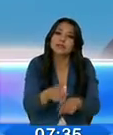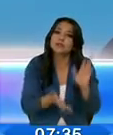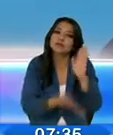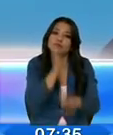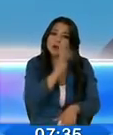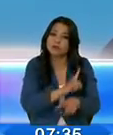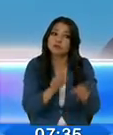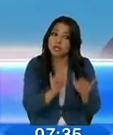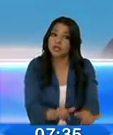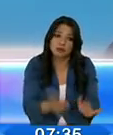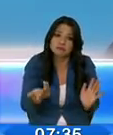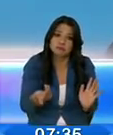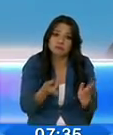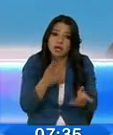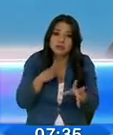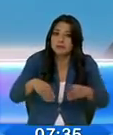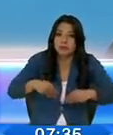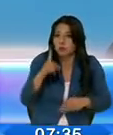se quedaron.